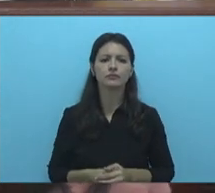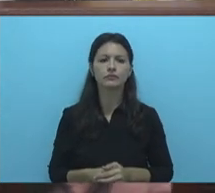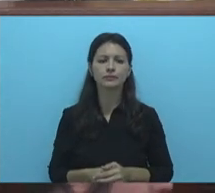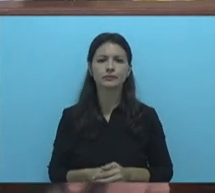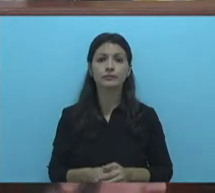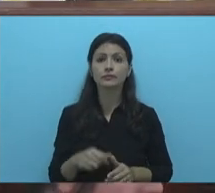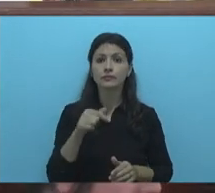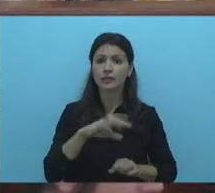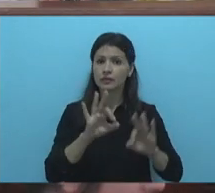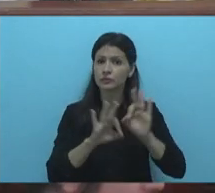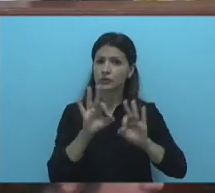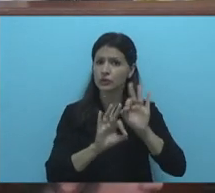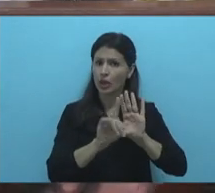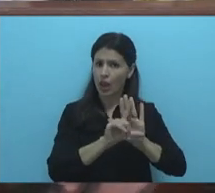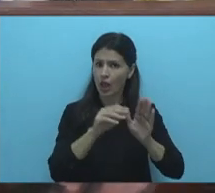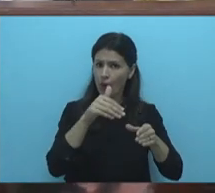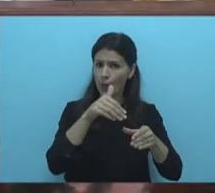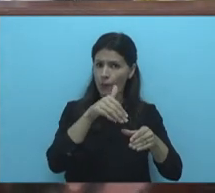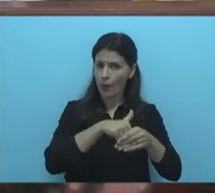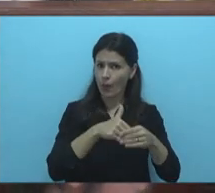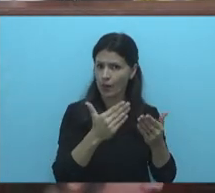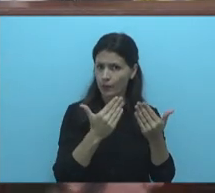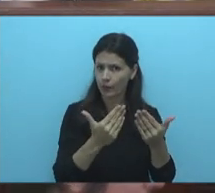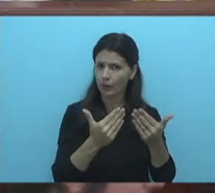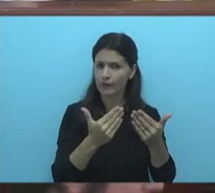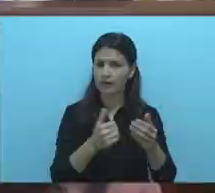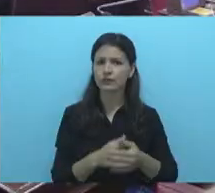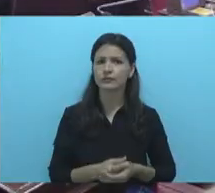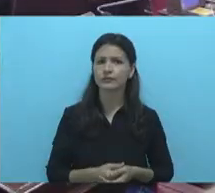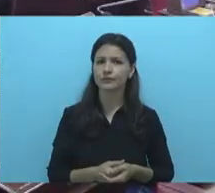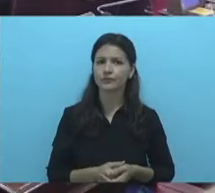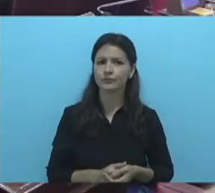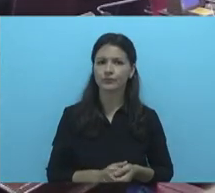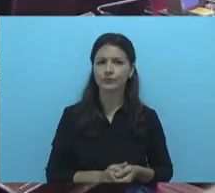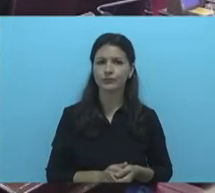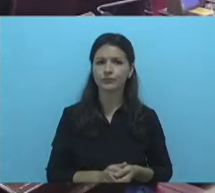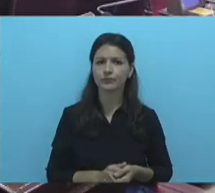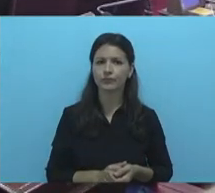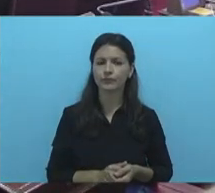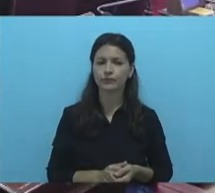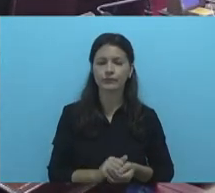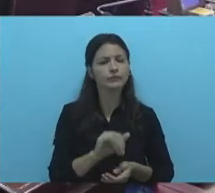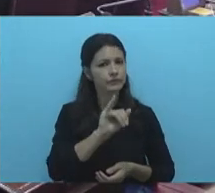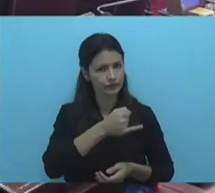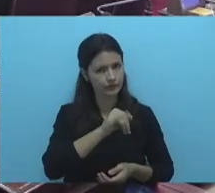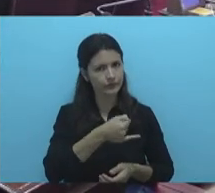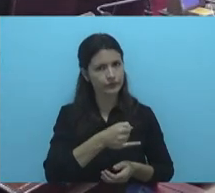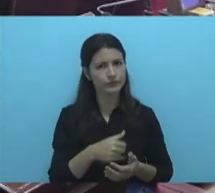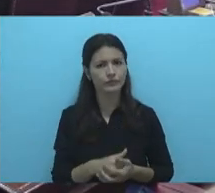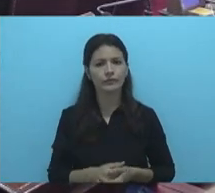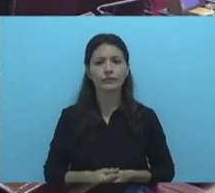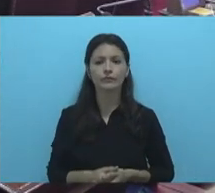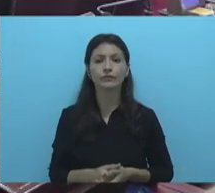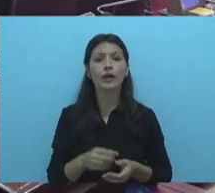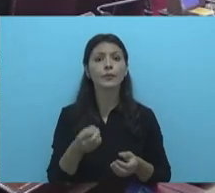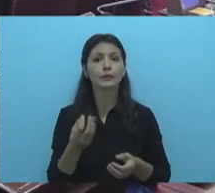A consideración el tratamiento sobre tablas del proyecto de ley a votación, resulta aprobado.